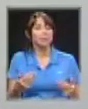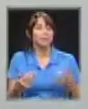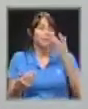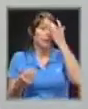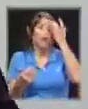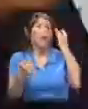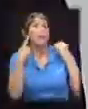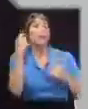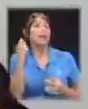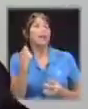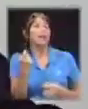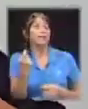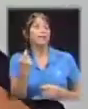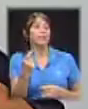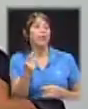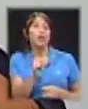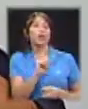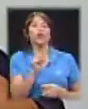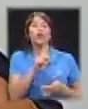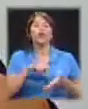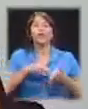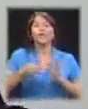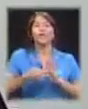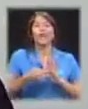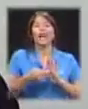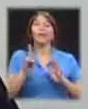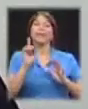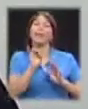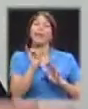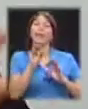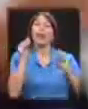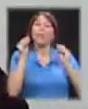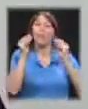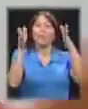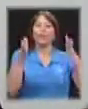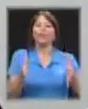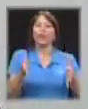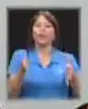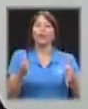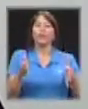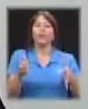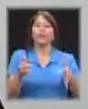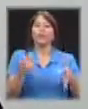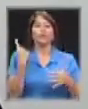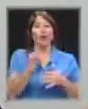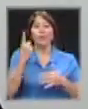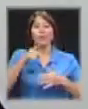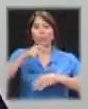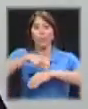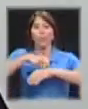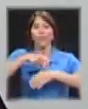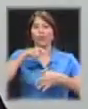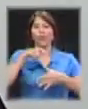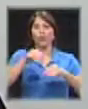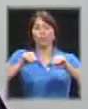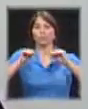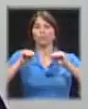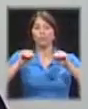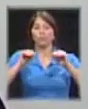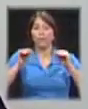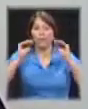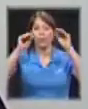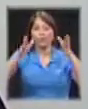porque no era que se ponía la gabacha de profesor y entonces ejercía de profesor, no, era un profesor, por lo menos ya yo lo